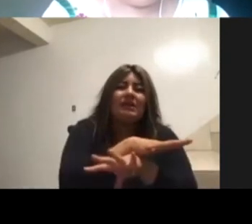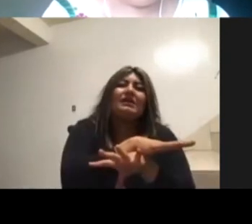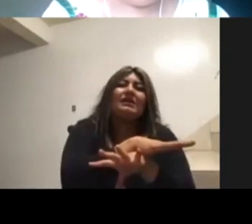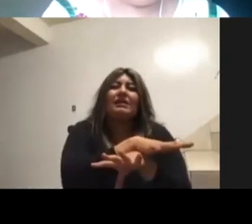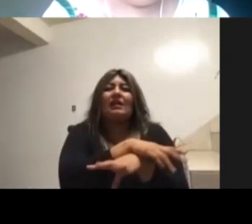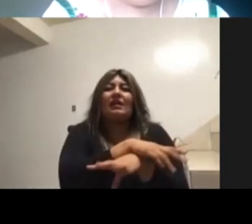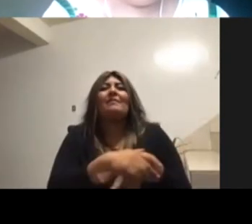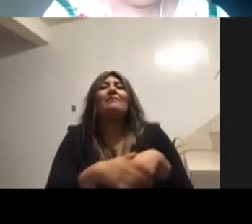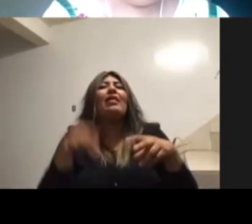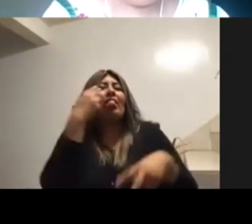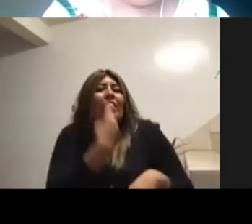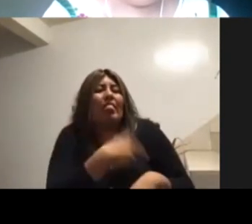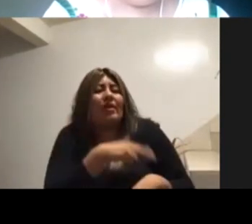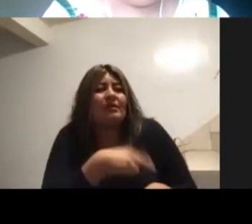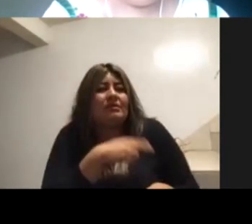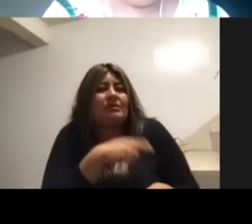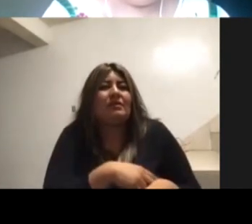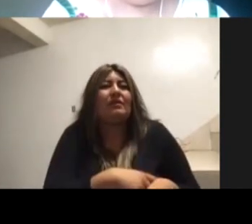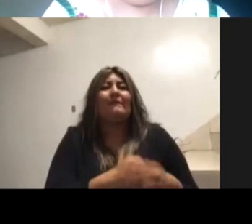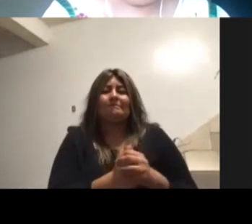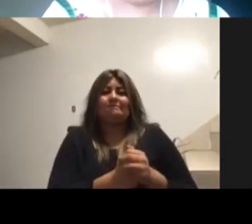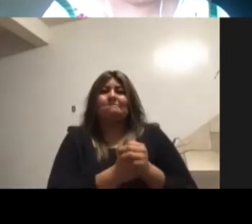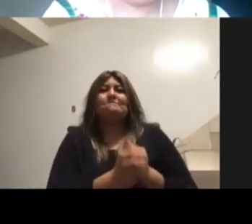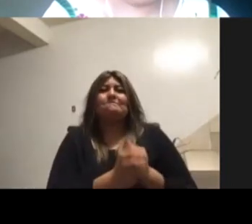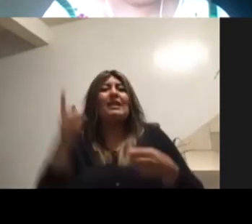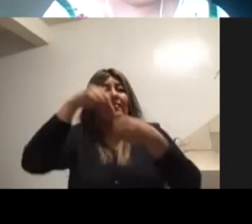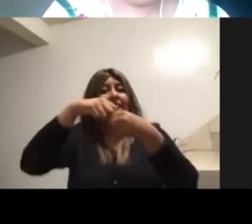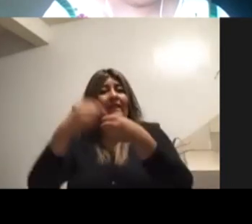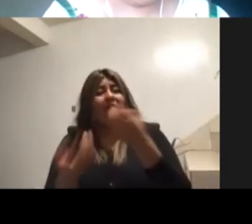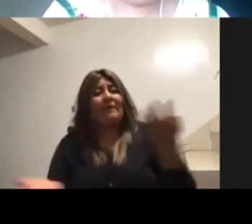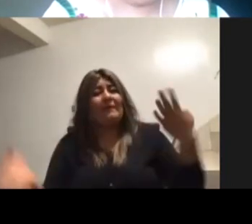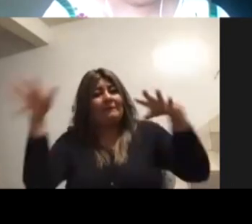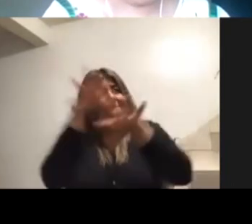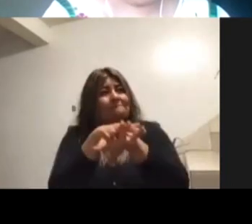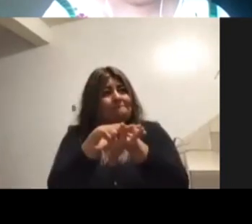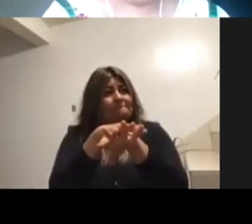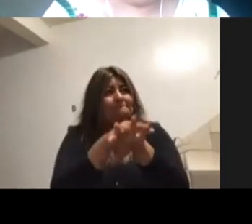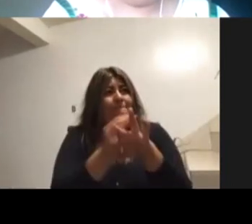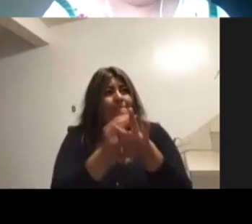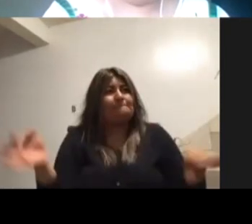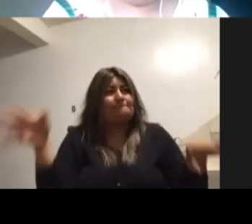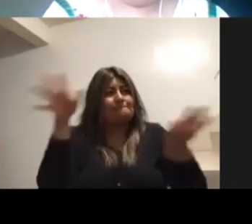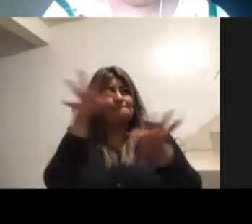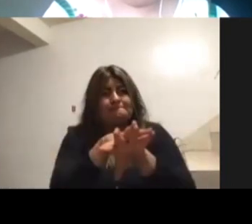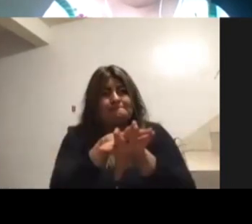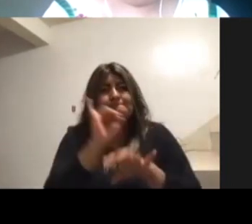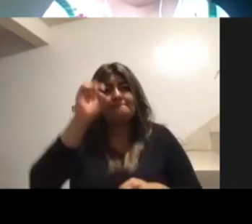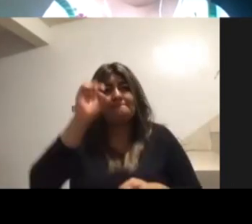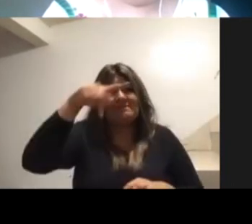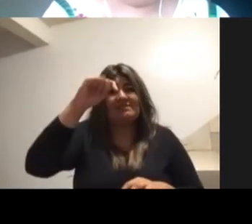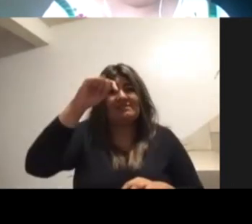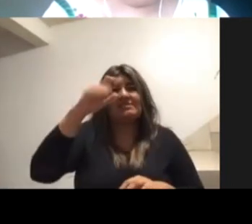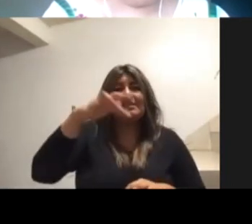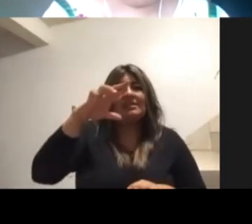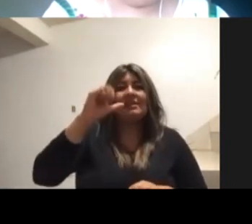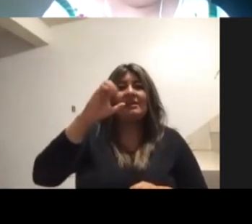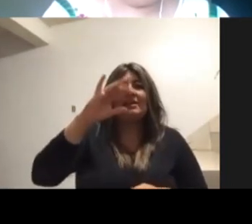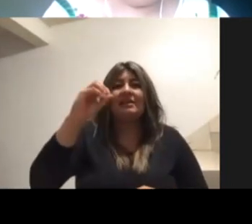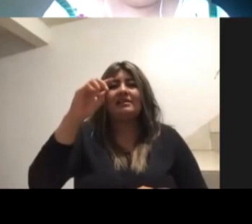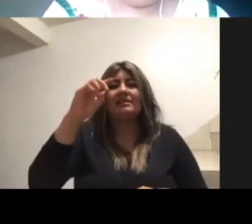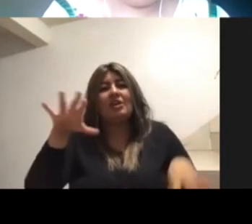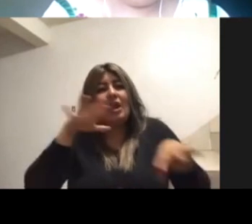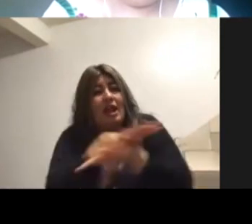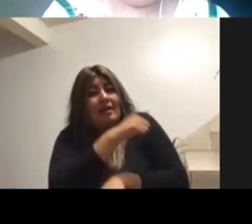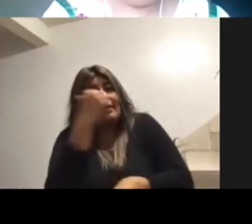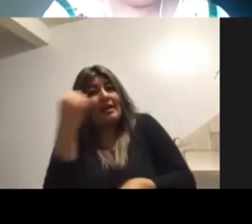de integración a inclusión. Y la inclusión ya somos todos. Todos los alumnos tienen